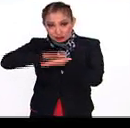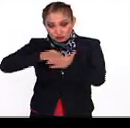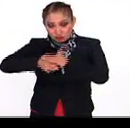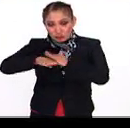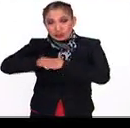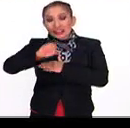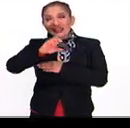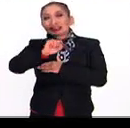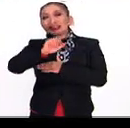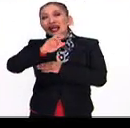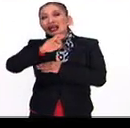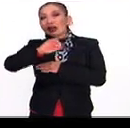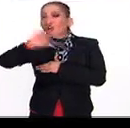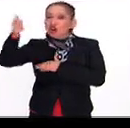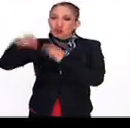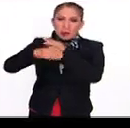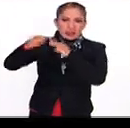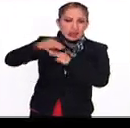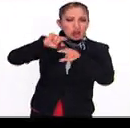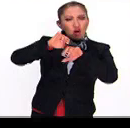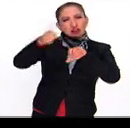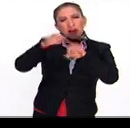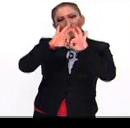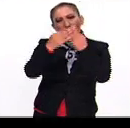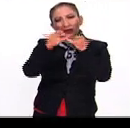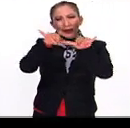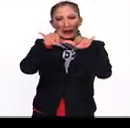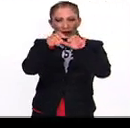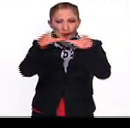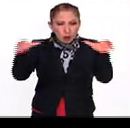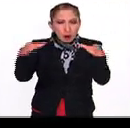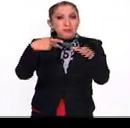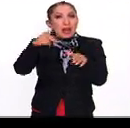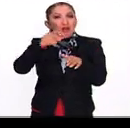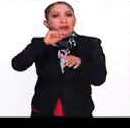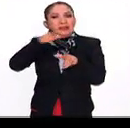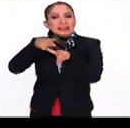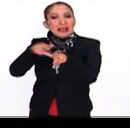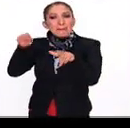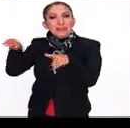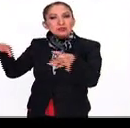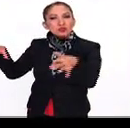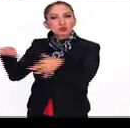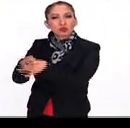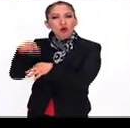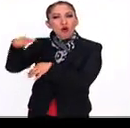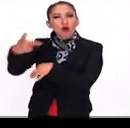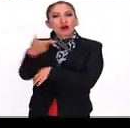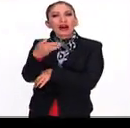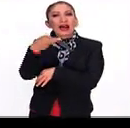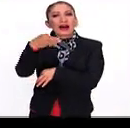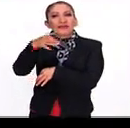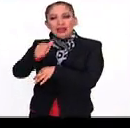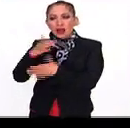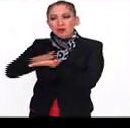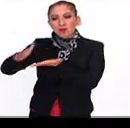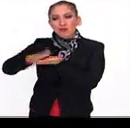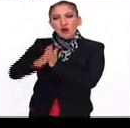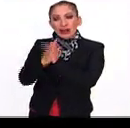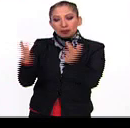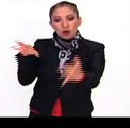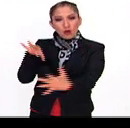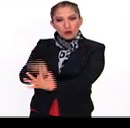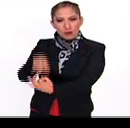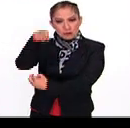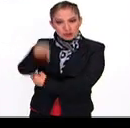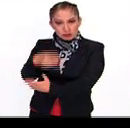a otros materiales y otros formatos, sin despegarse del origen de la gráfica en relación con el libro.